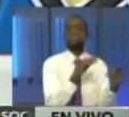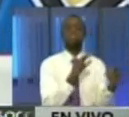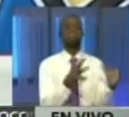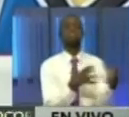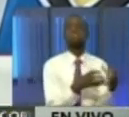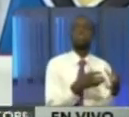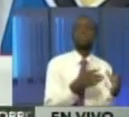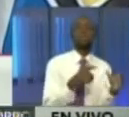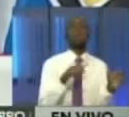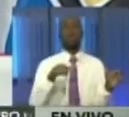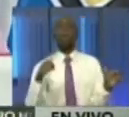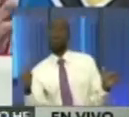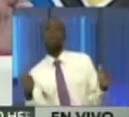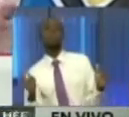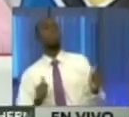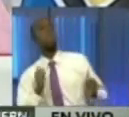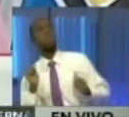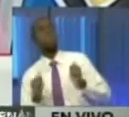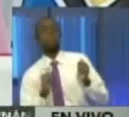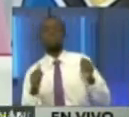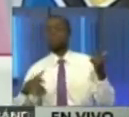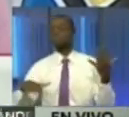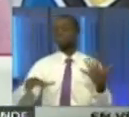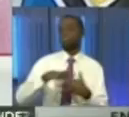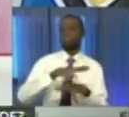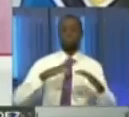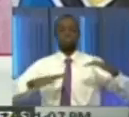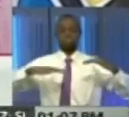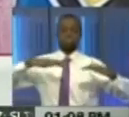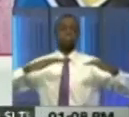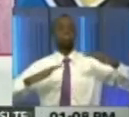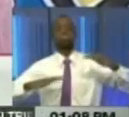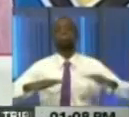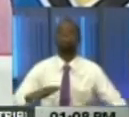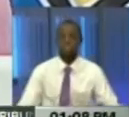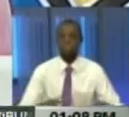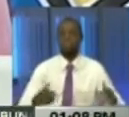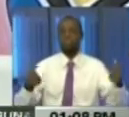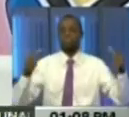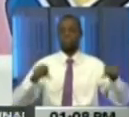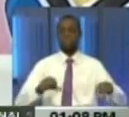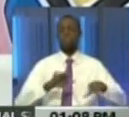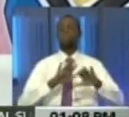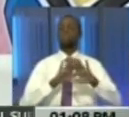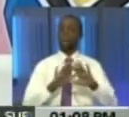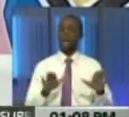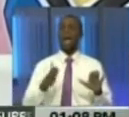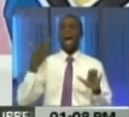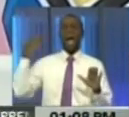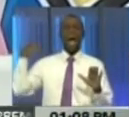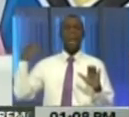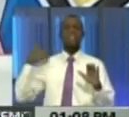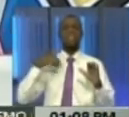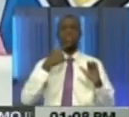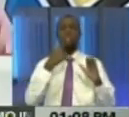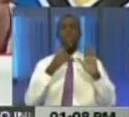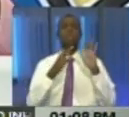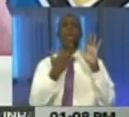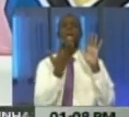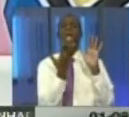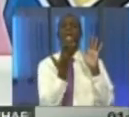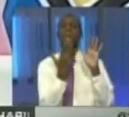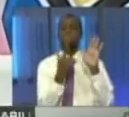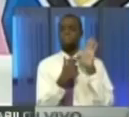y genera inestabilidad política. Y aquí me voy a parar un momento en un ejemplo que ya hemos vivido también en el país y que es